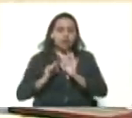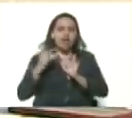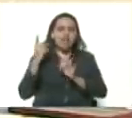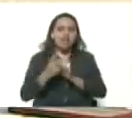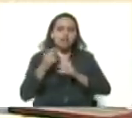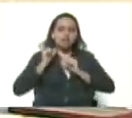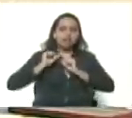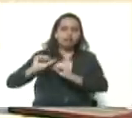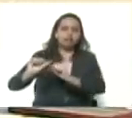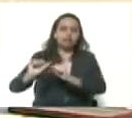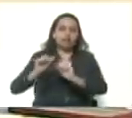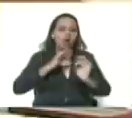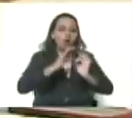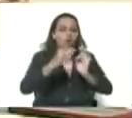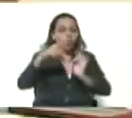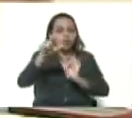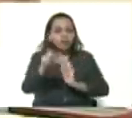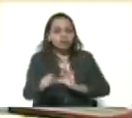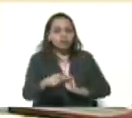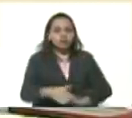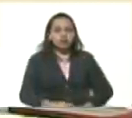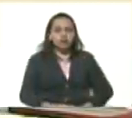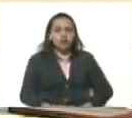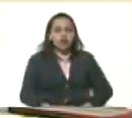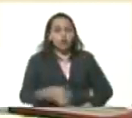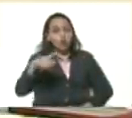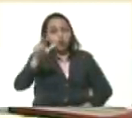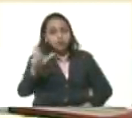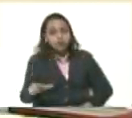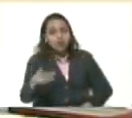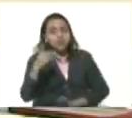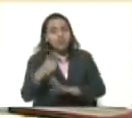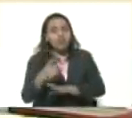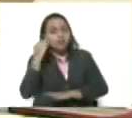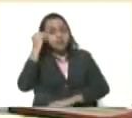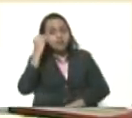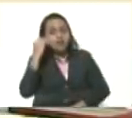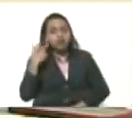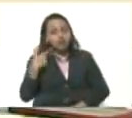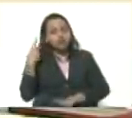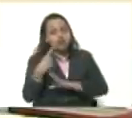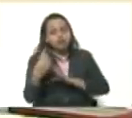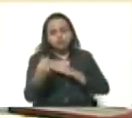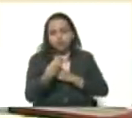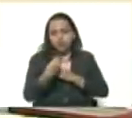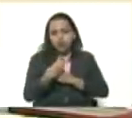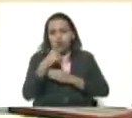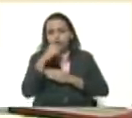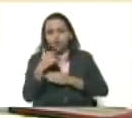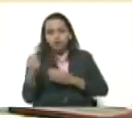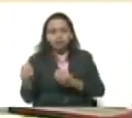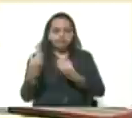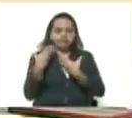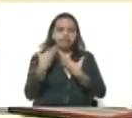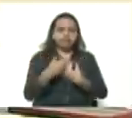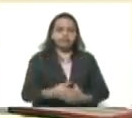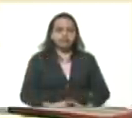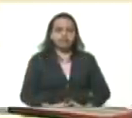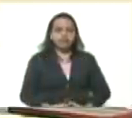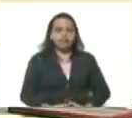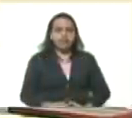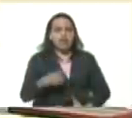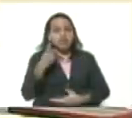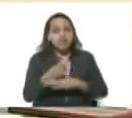evitar contagiar a otra persona. Y la otra persona también debe pensar, debo cuidarme para evitar ser contagiado. Ese es el sentido